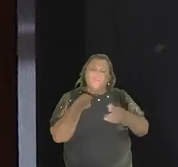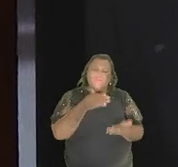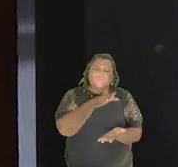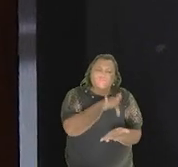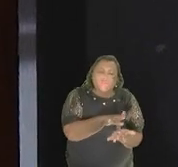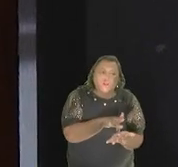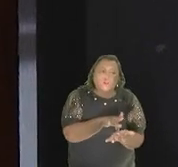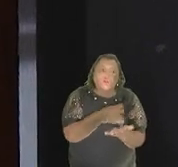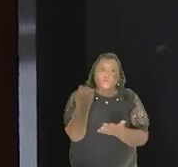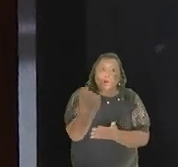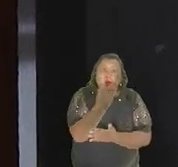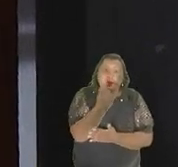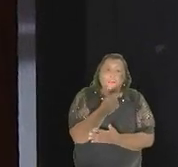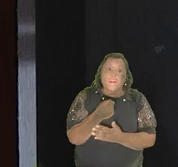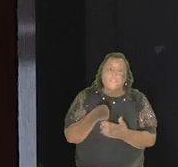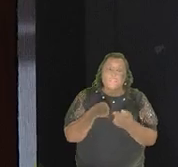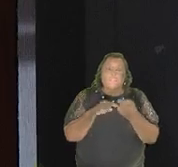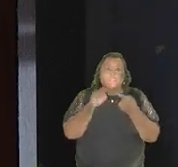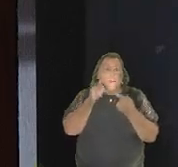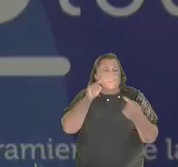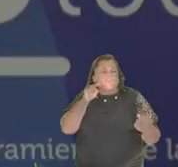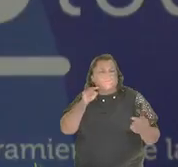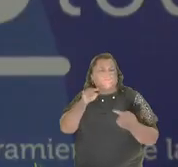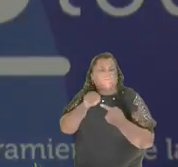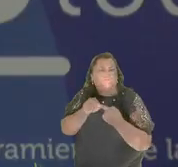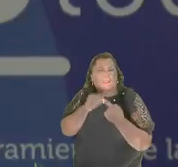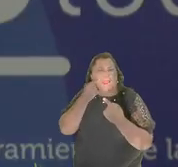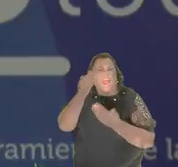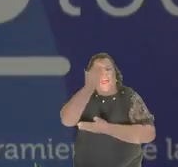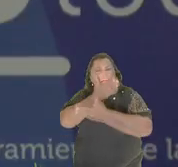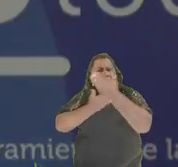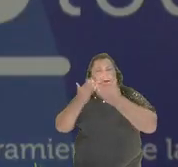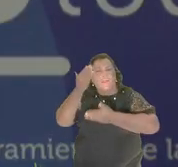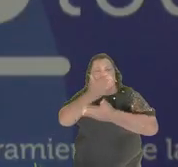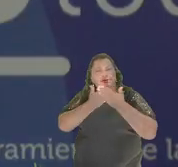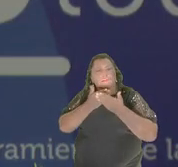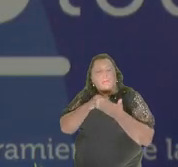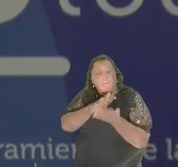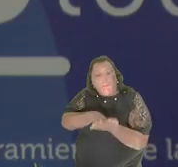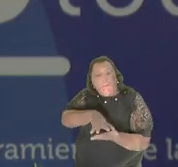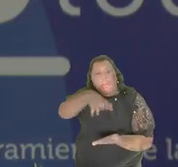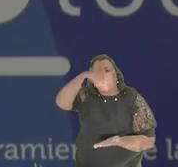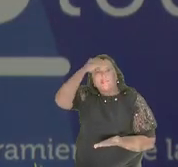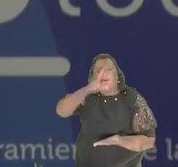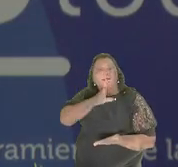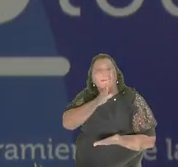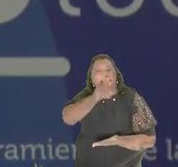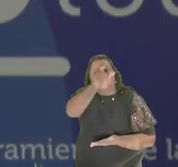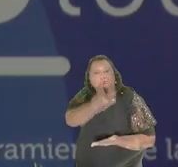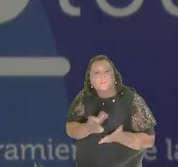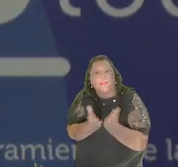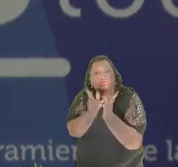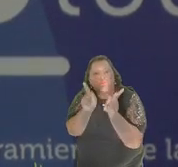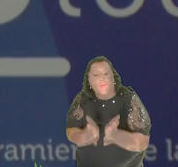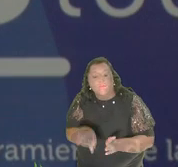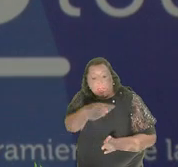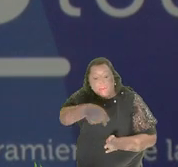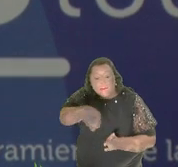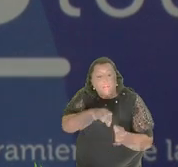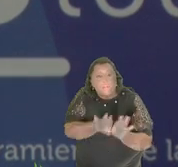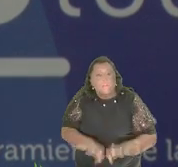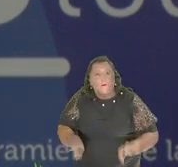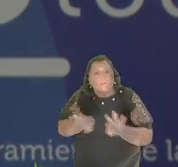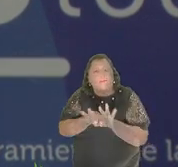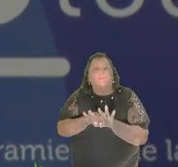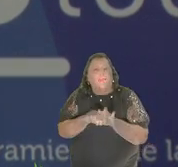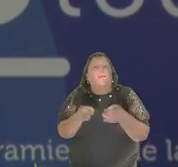no solo reseñamos que está centrado este análisis alrededor del aprendizaje de los estudiantes, sino que trae de